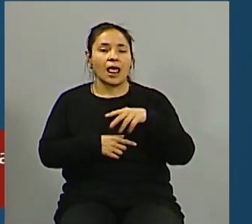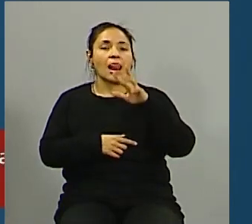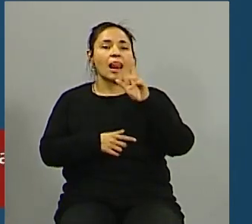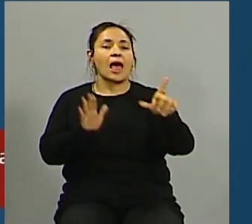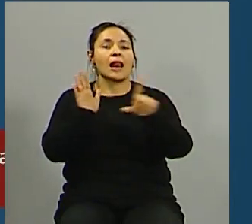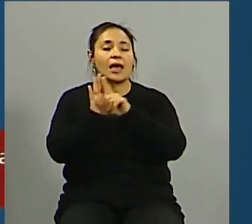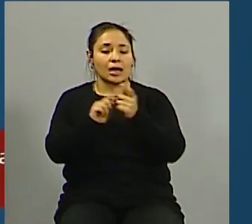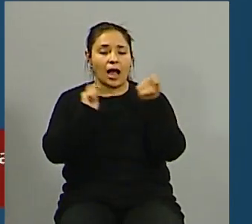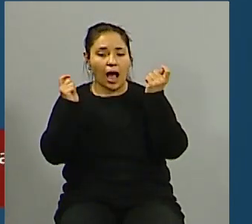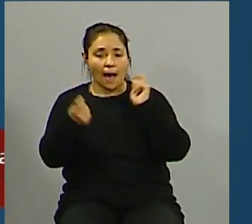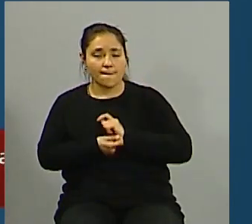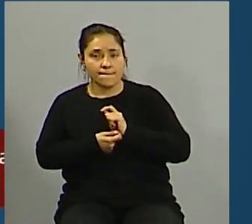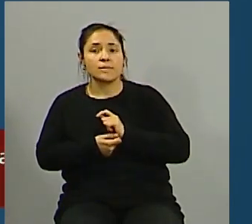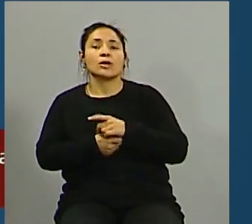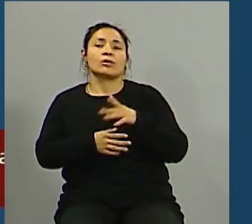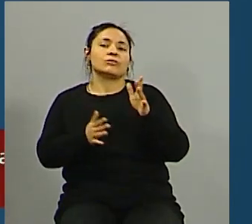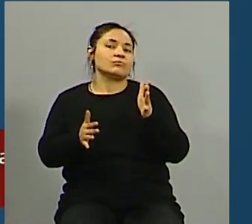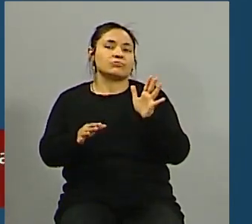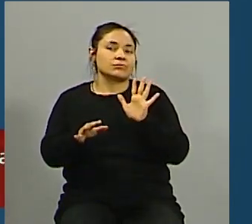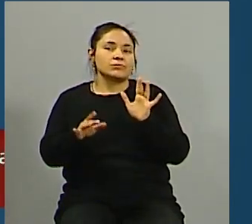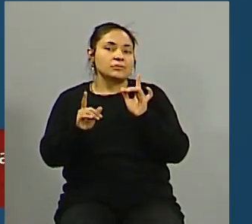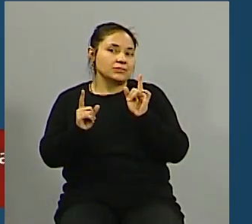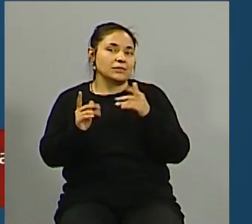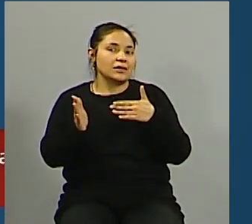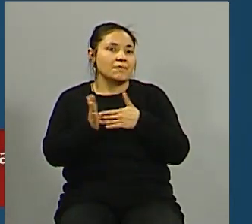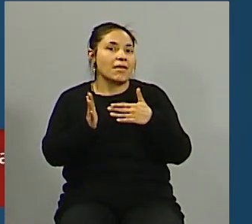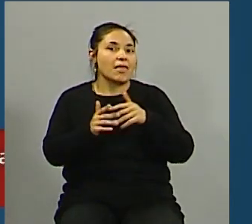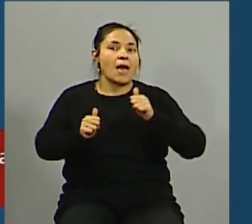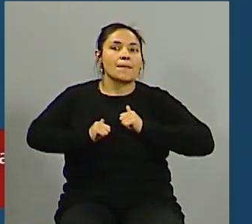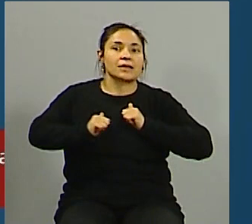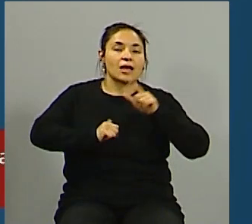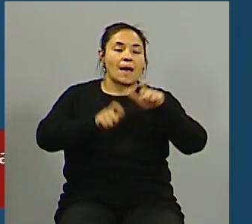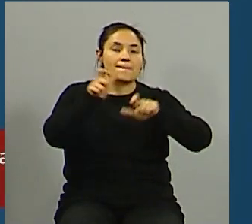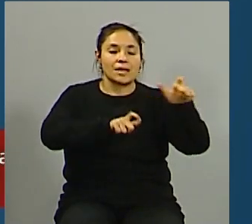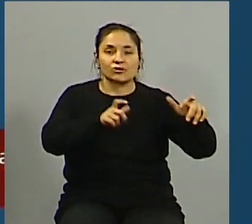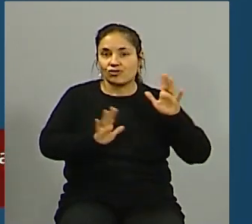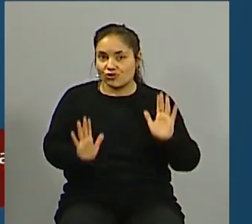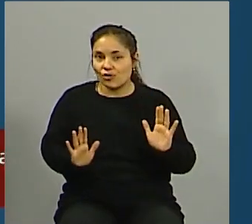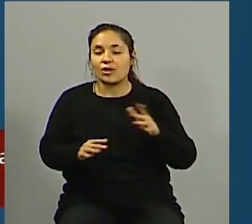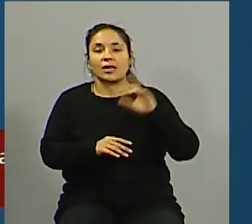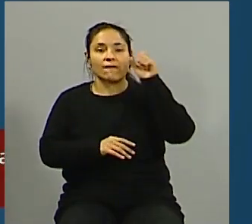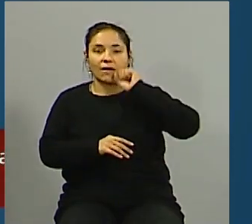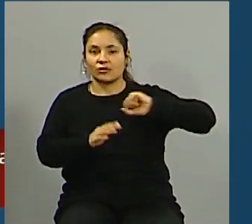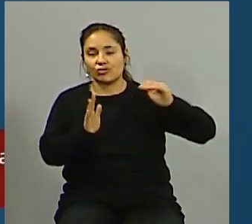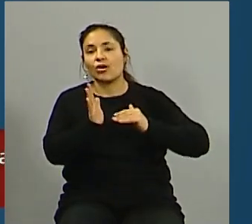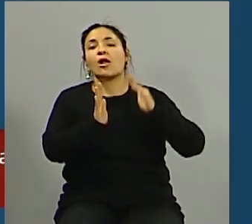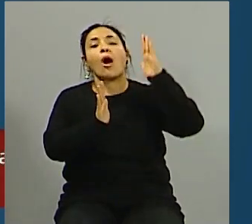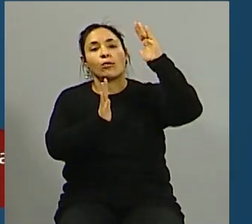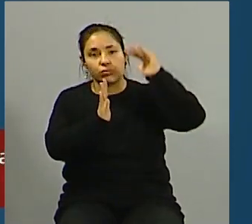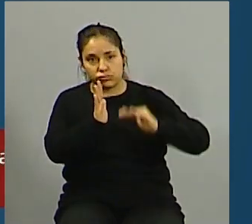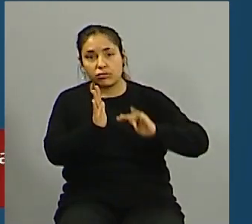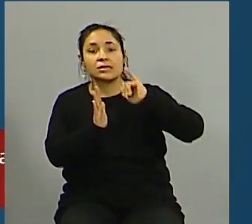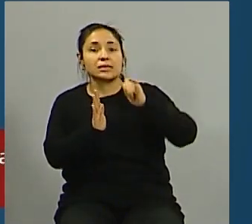convertibilidad principalmente actuó sobre las expectativas de los agentes. Ancló rápidamente el nivel de inflación y lo bajó